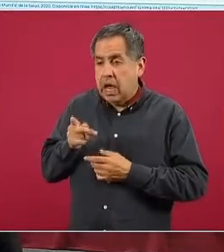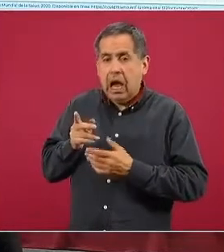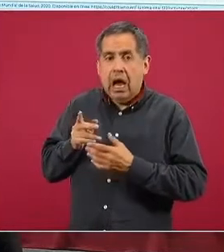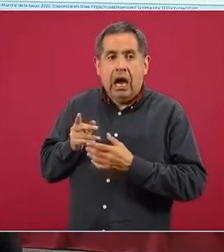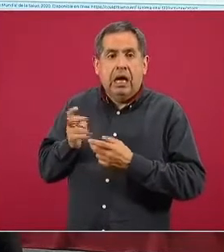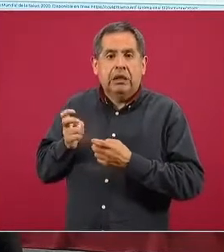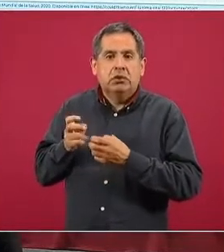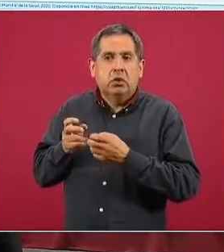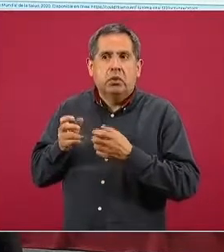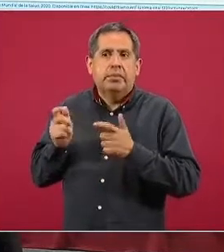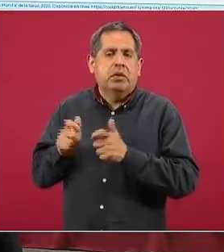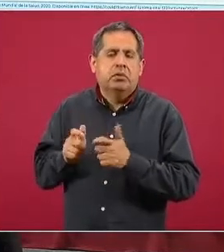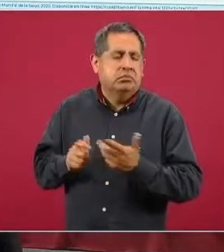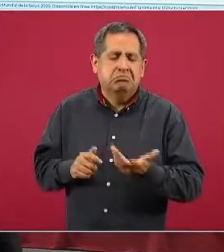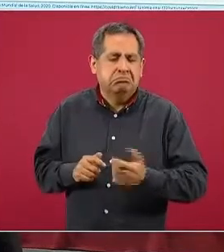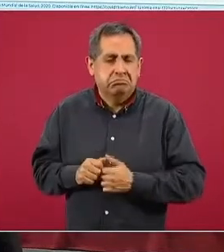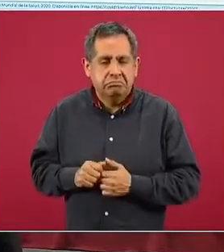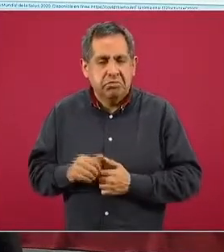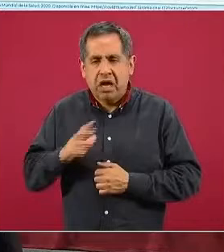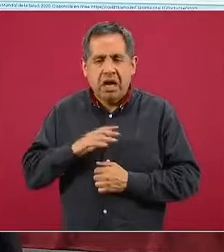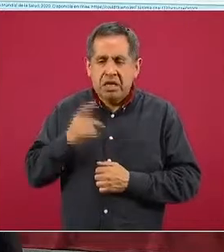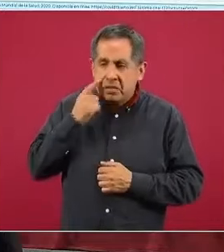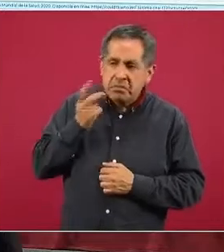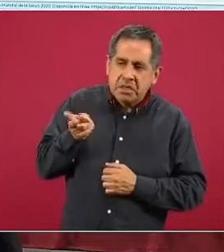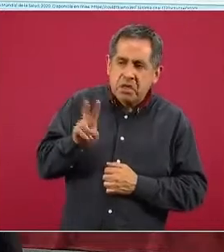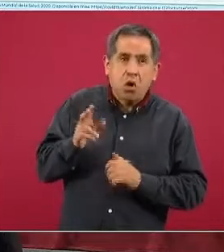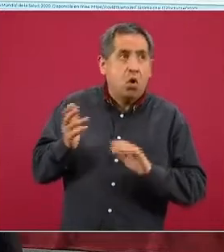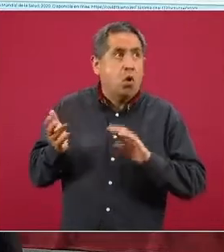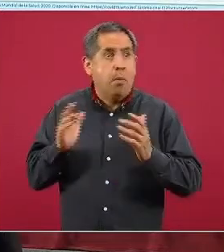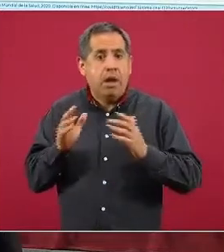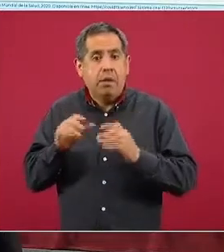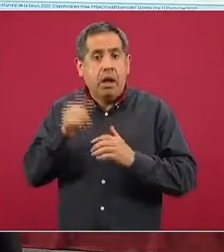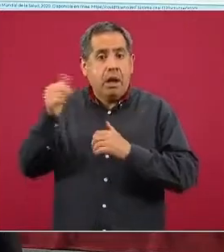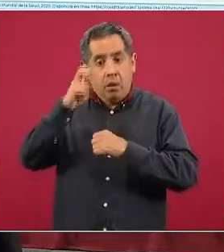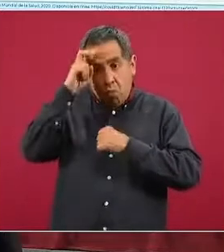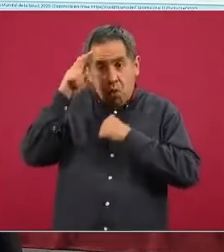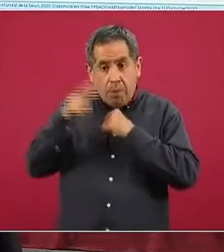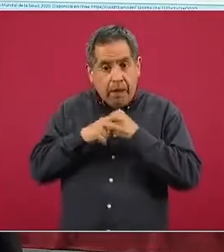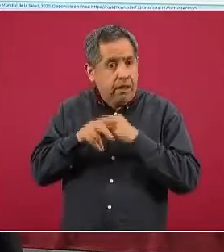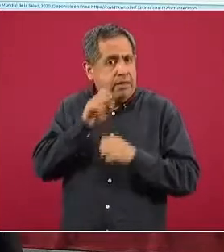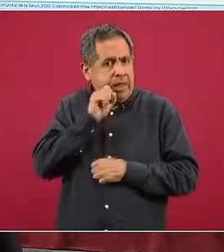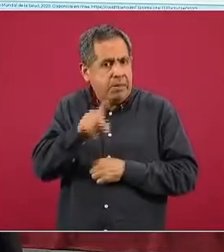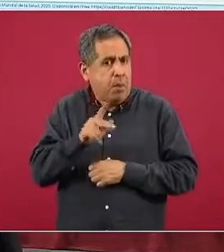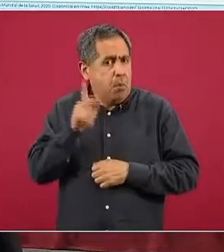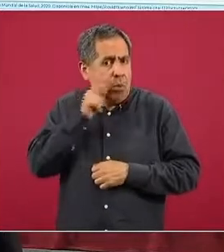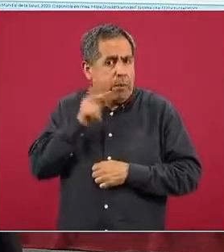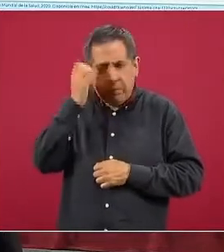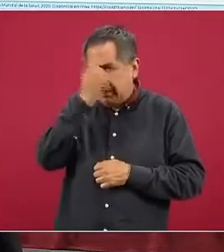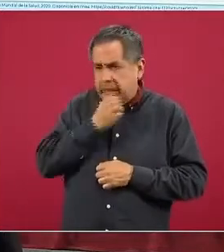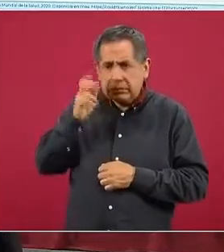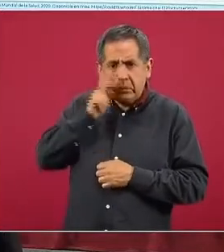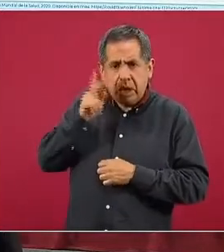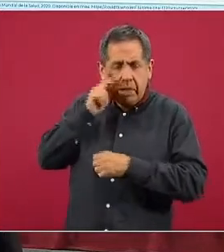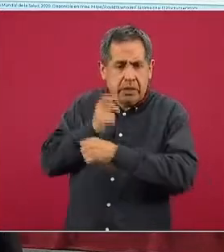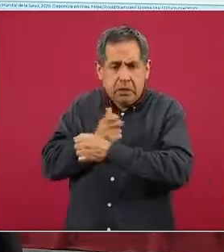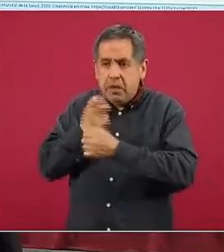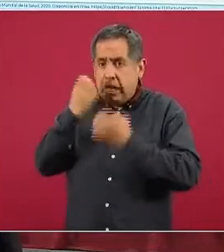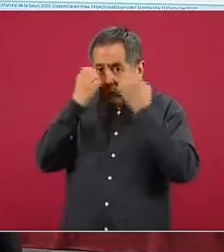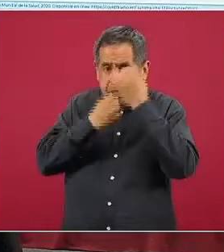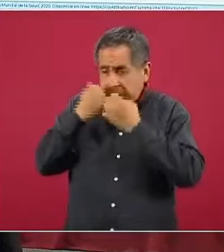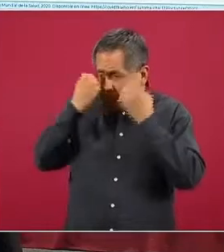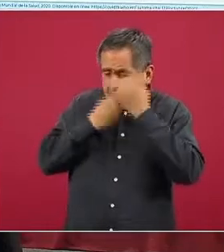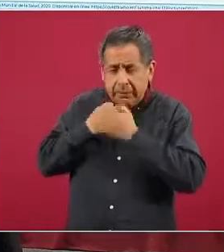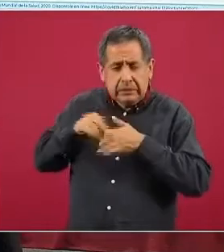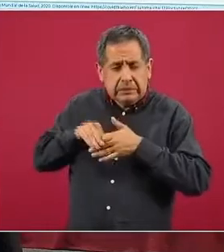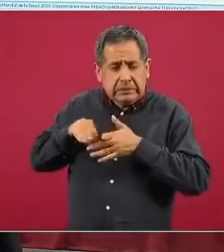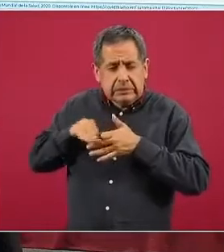explicado esto. Sin embargo, existen otros escenarios comparables en países europeos que también usan los mismos patrones